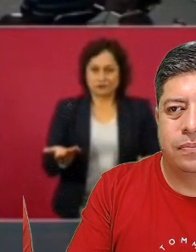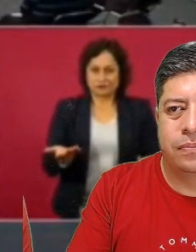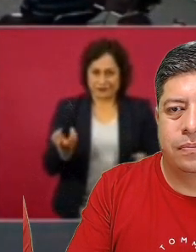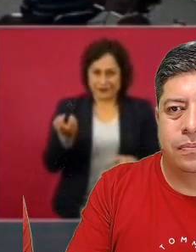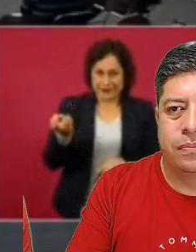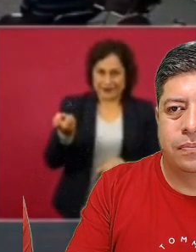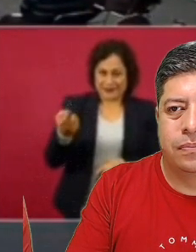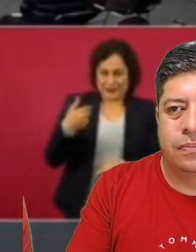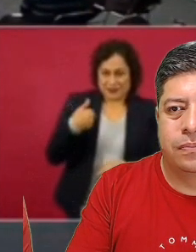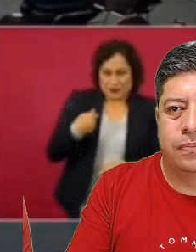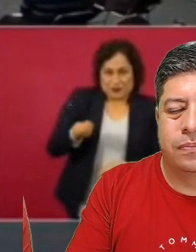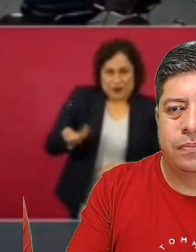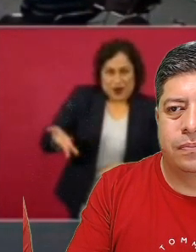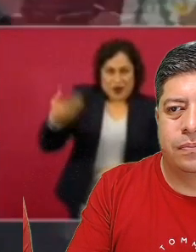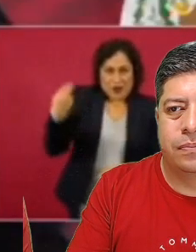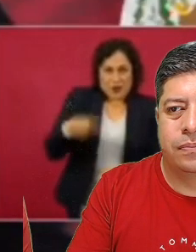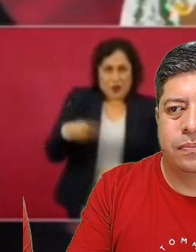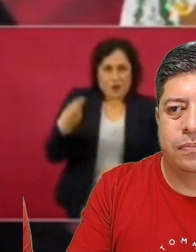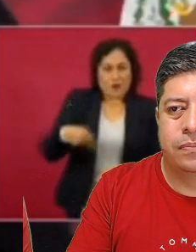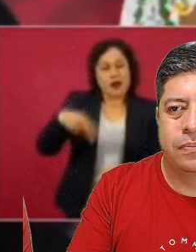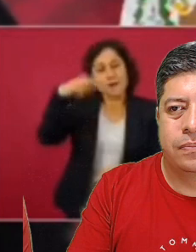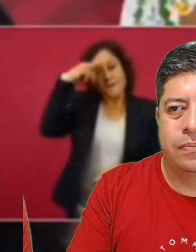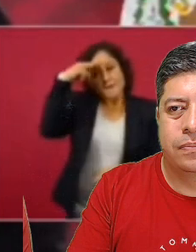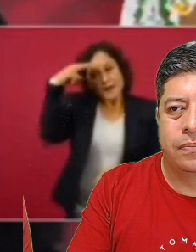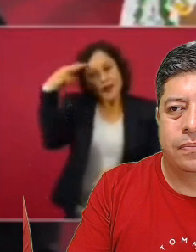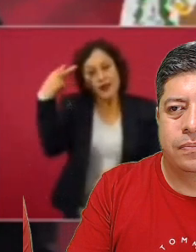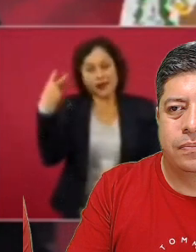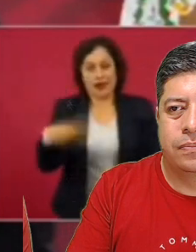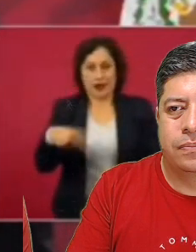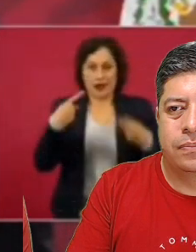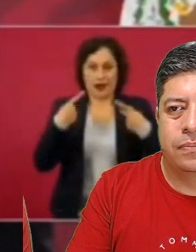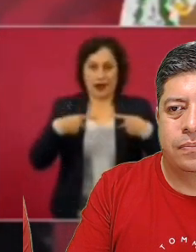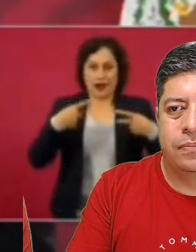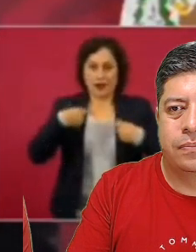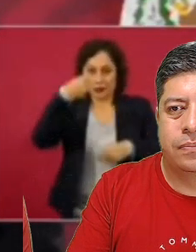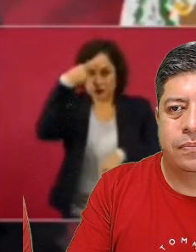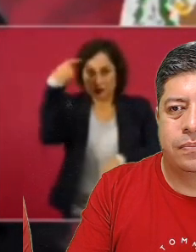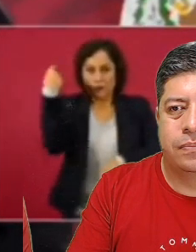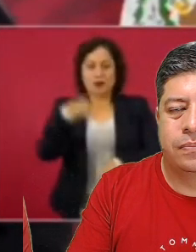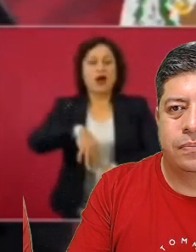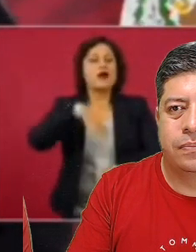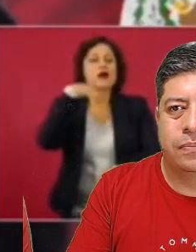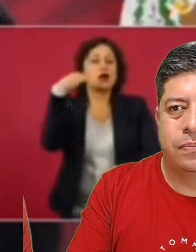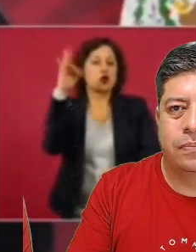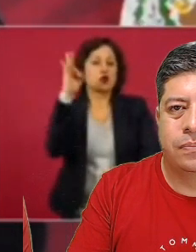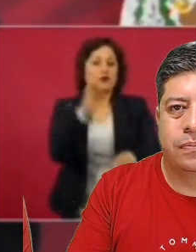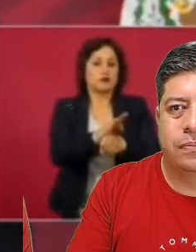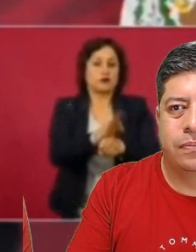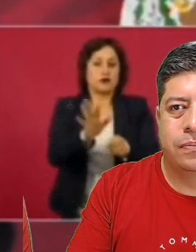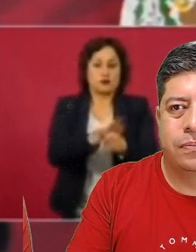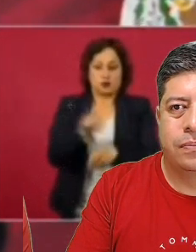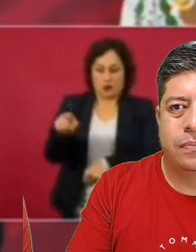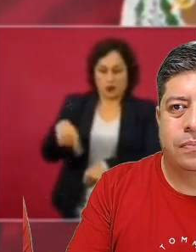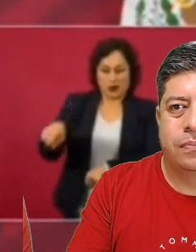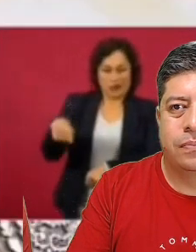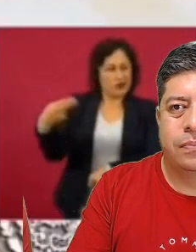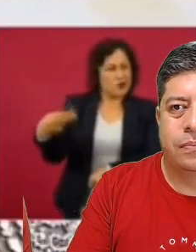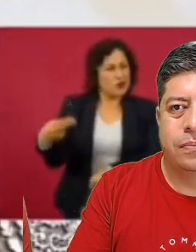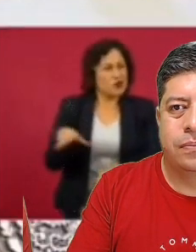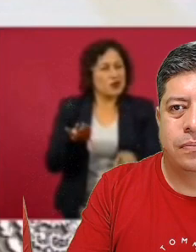así mexicanos para defender la corrupción porque se llaman mexicanos